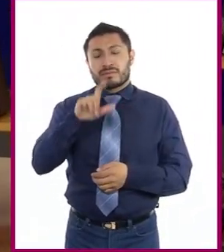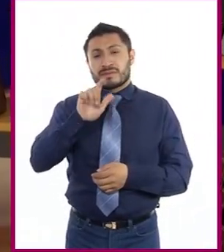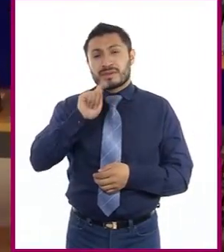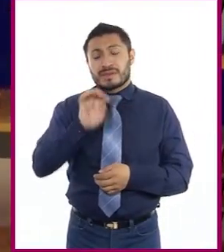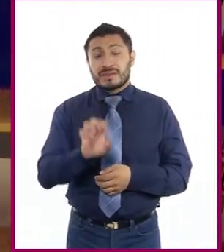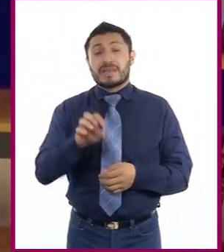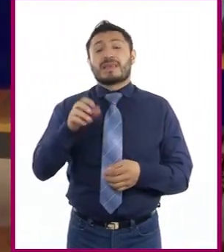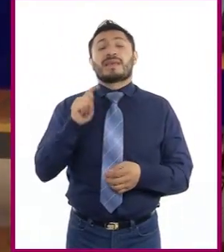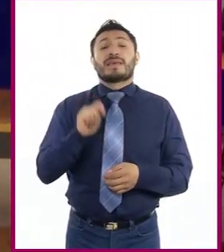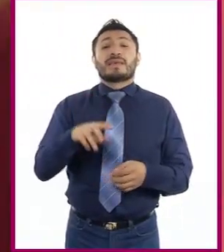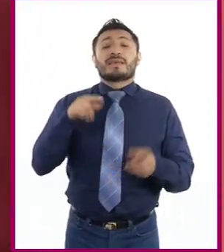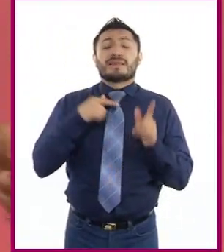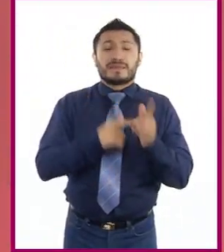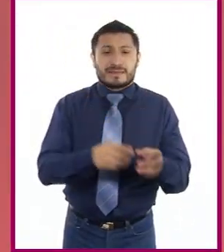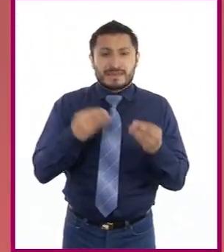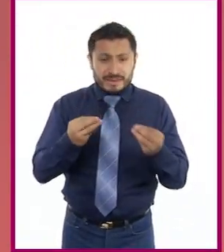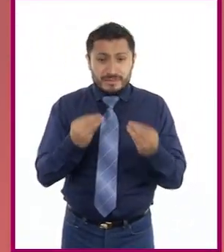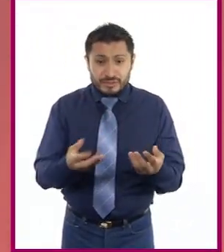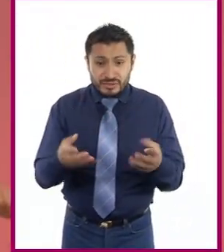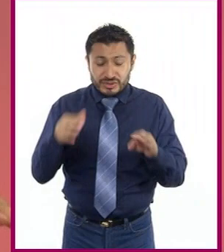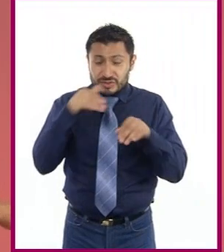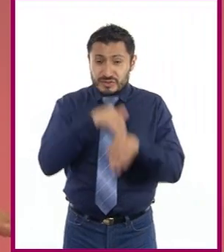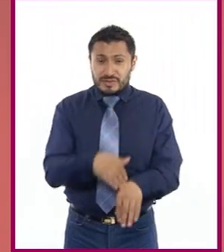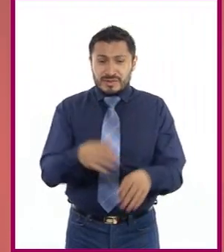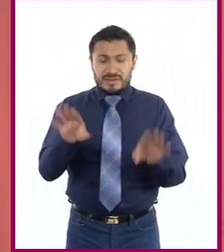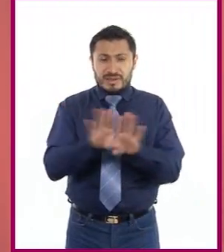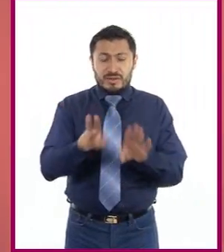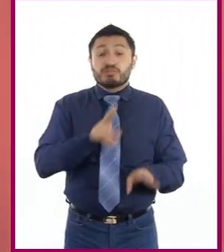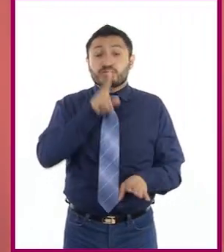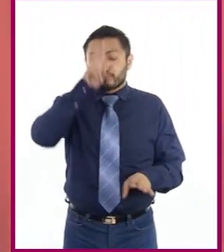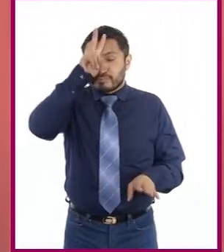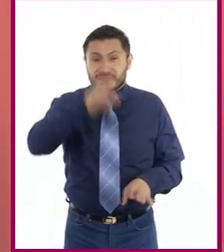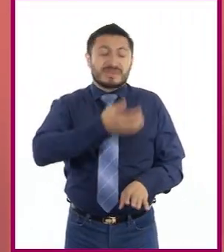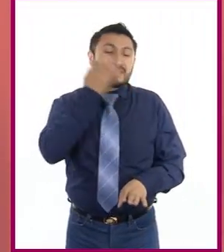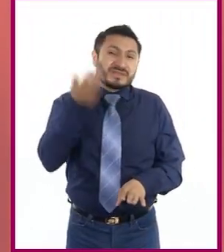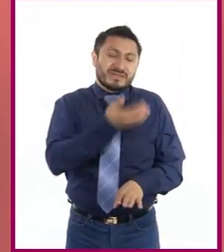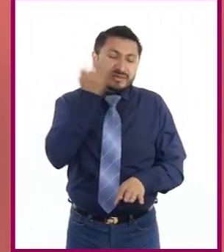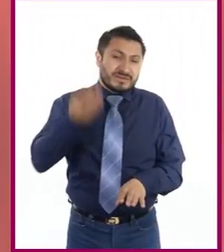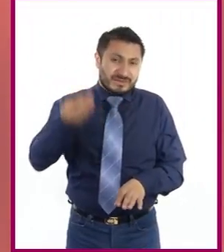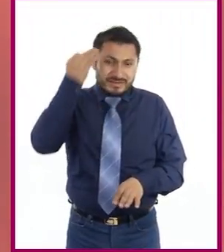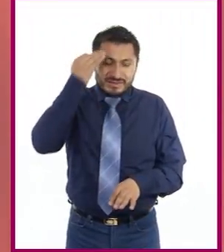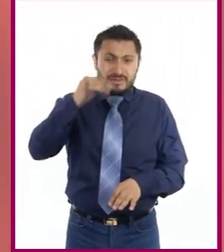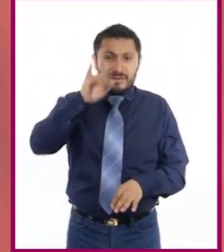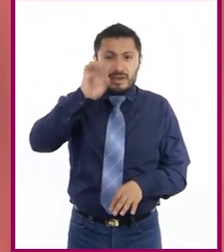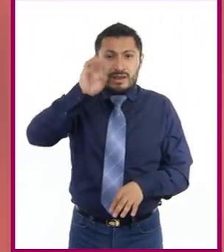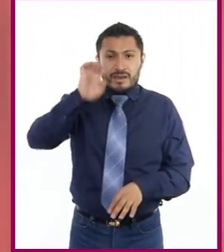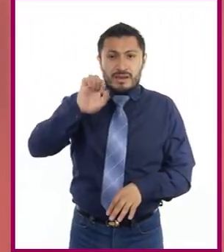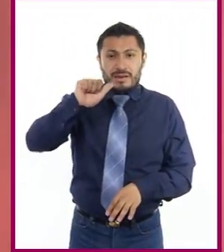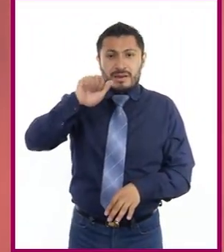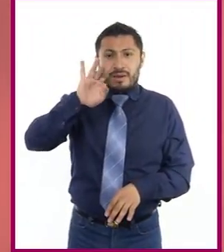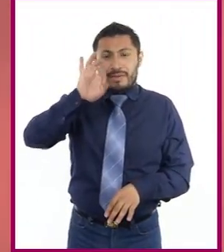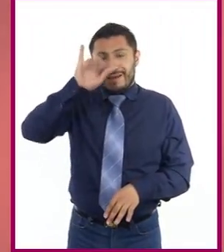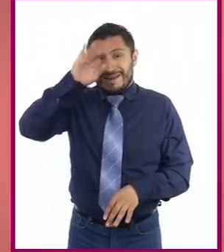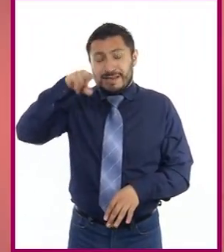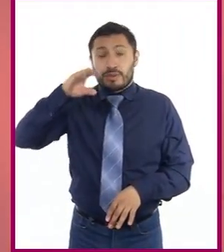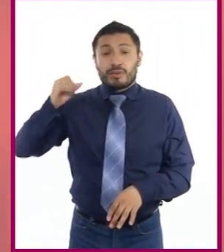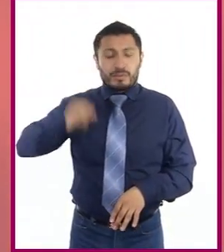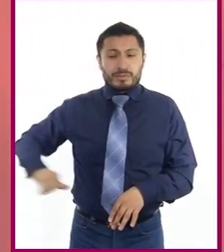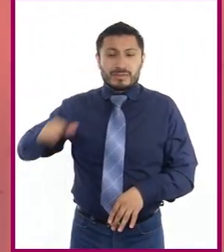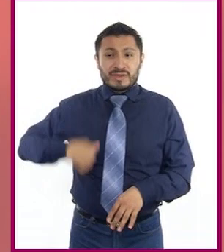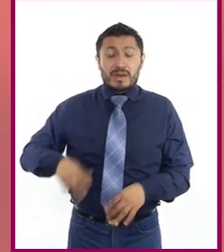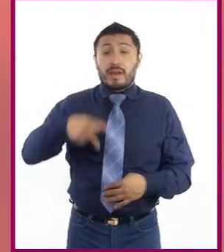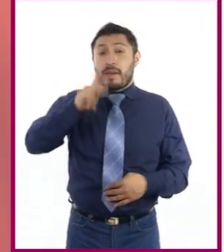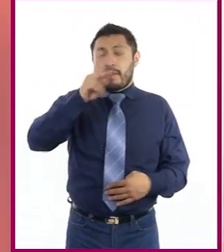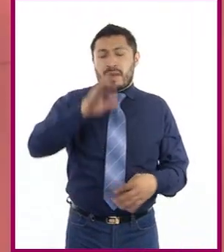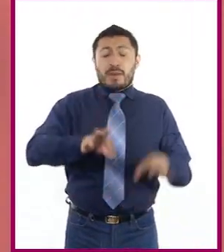las convenciones de la tragedia de venganza, muy popular en el periodo isabelino. Sin embargo, su